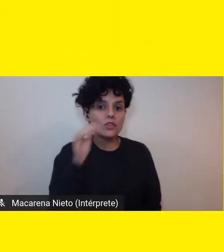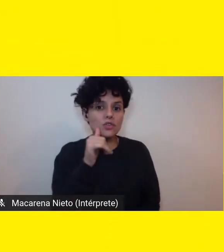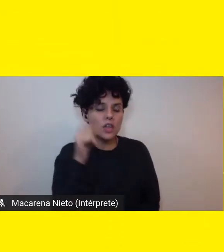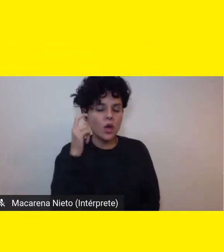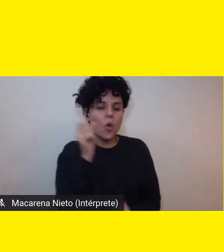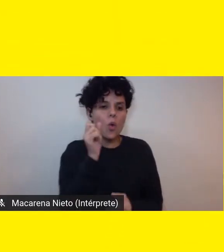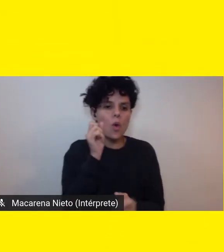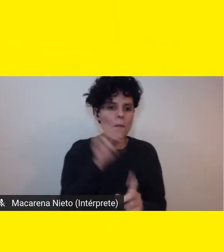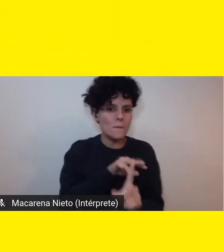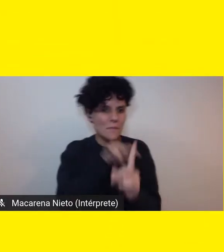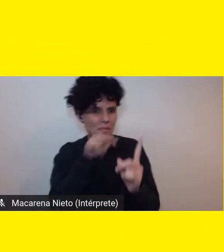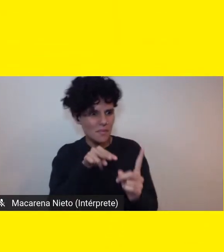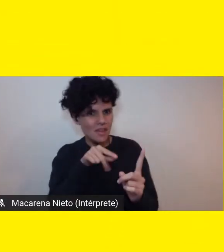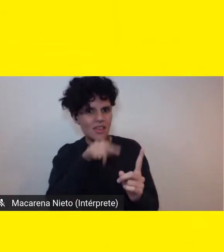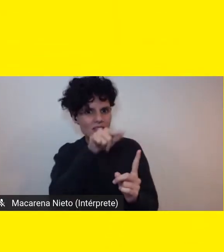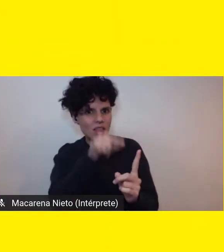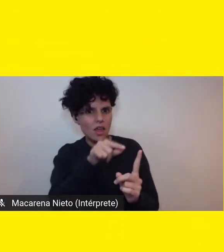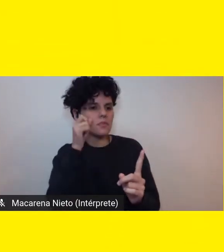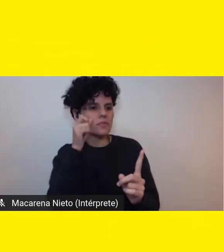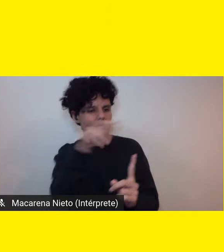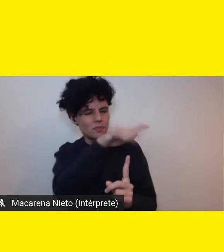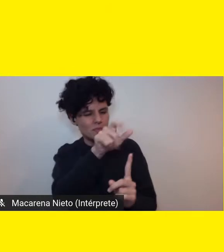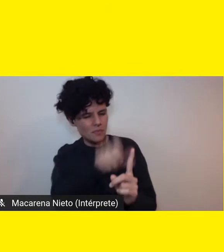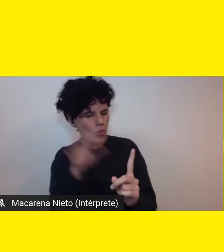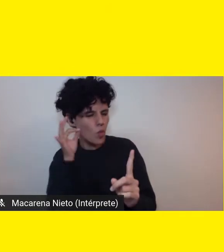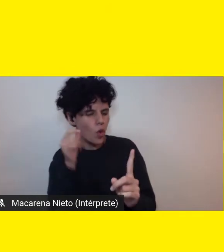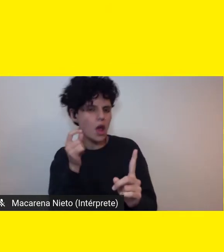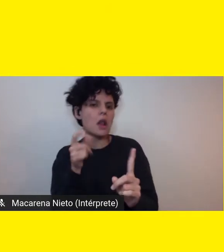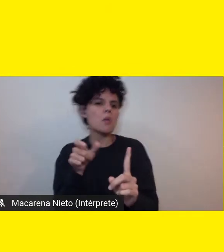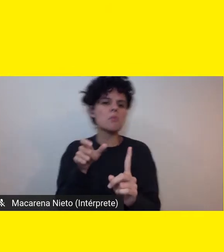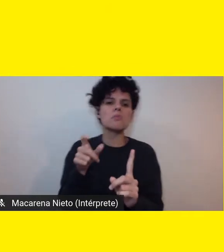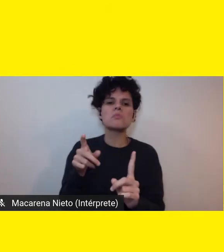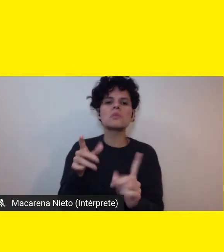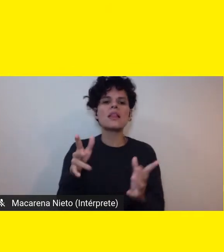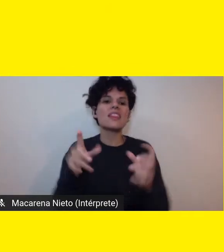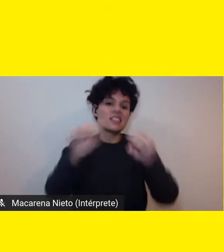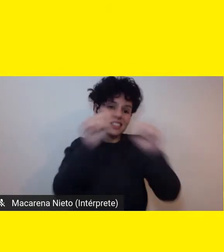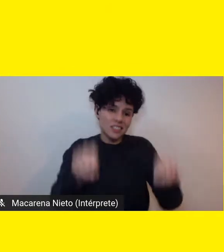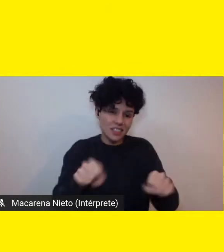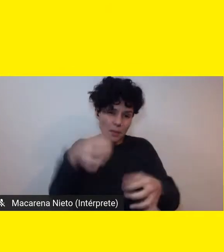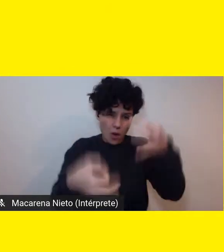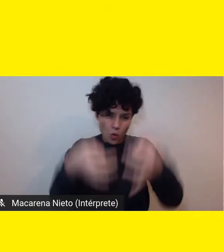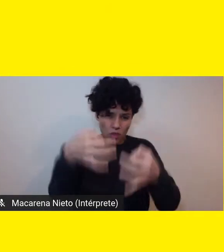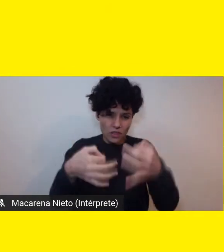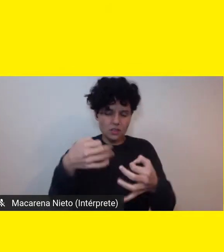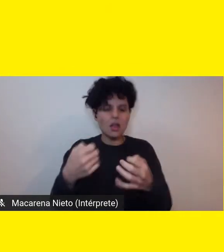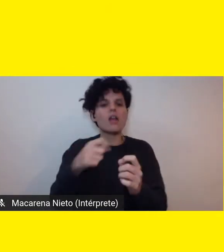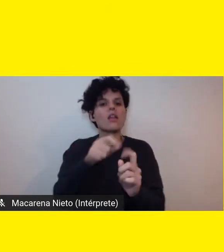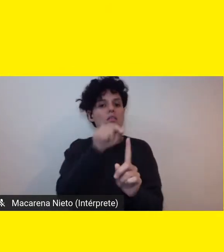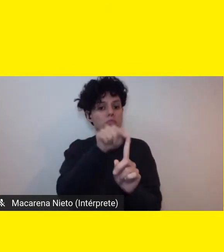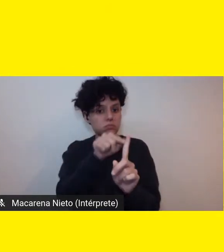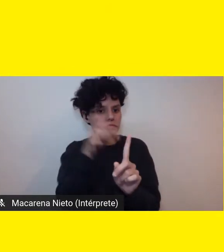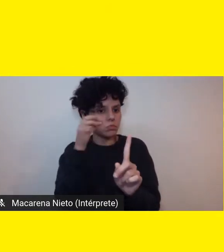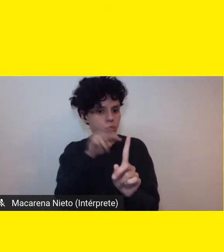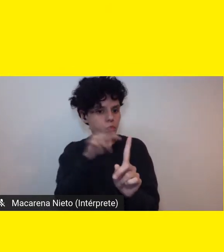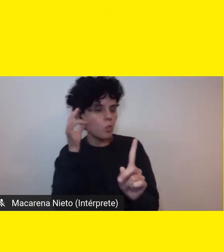derechos humanos dentro del sistema judicial. O sea, este es un sistema que se tiene que reestructurar completamente.